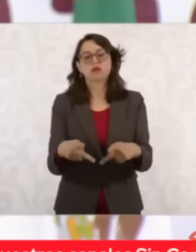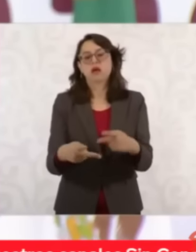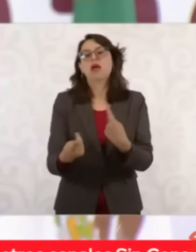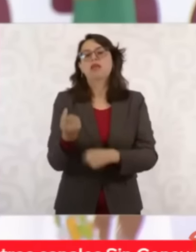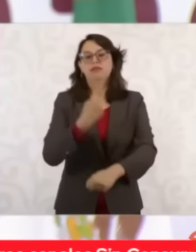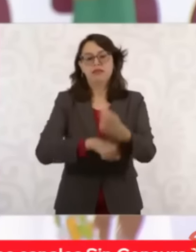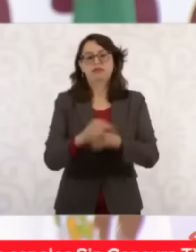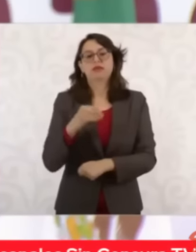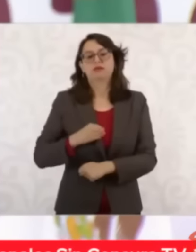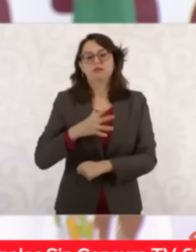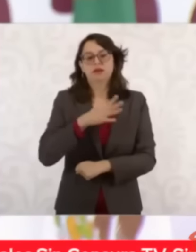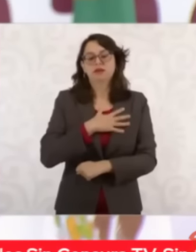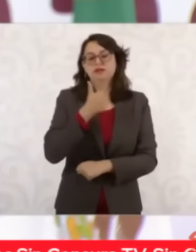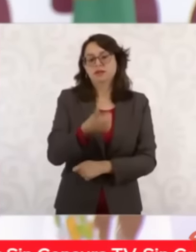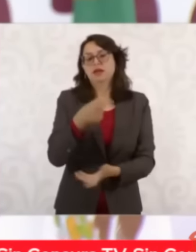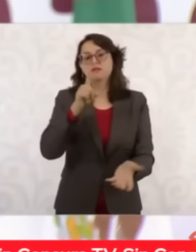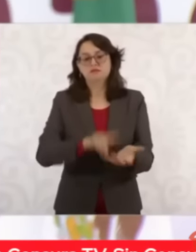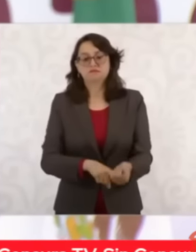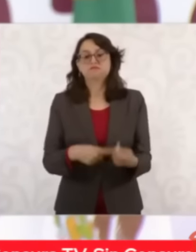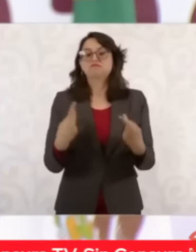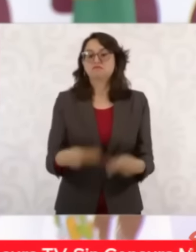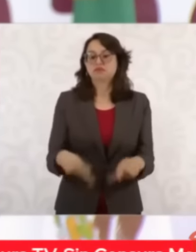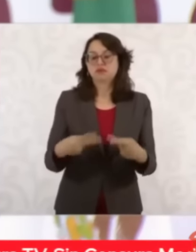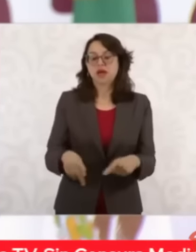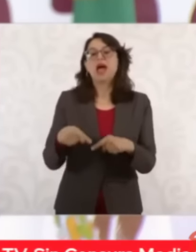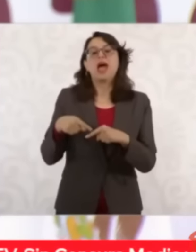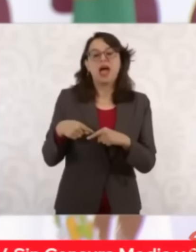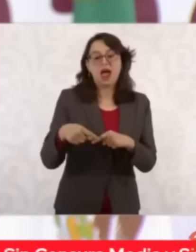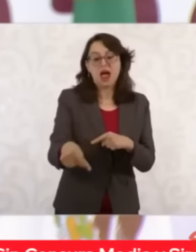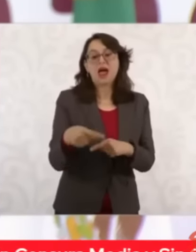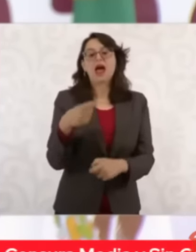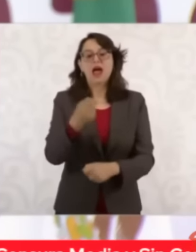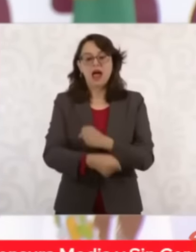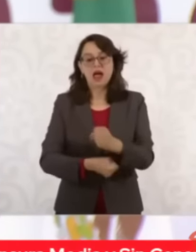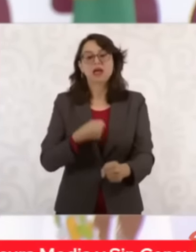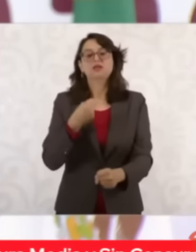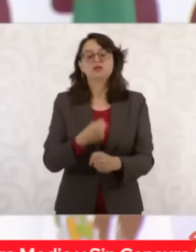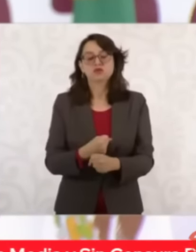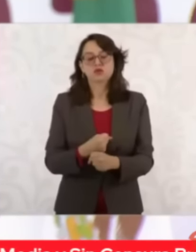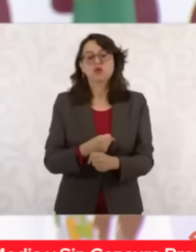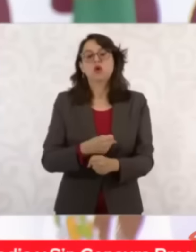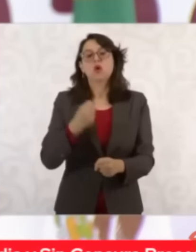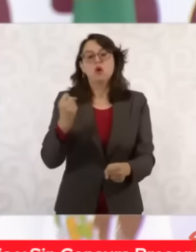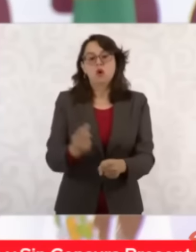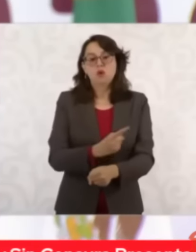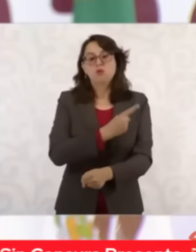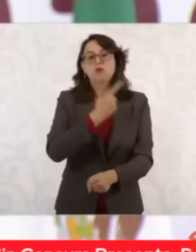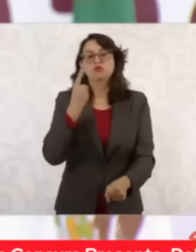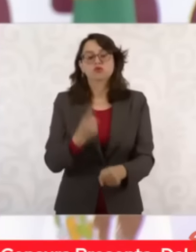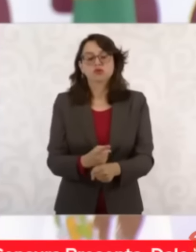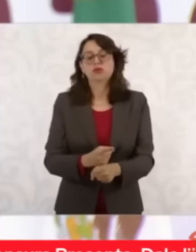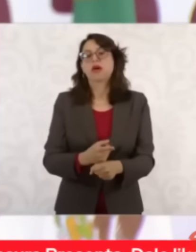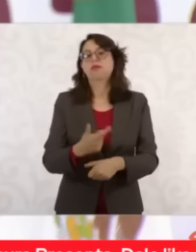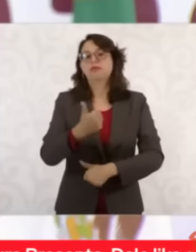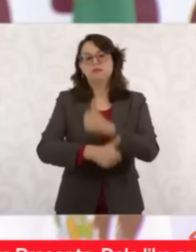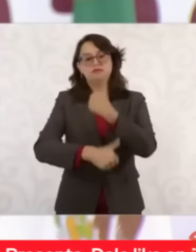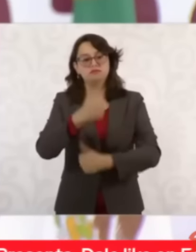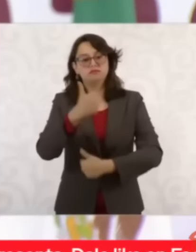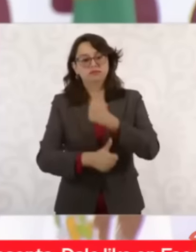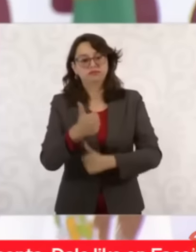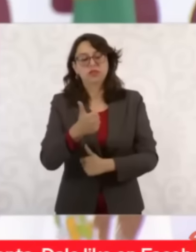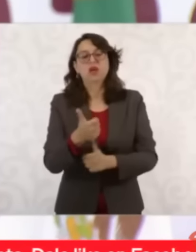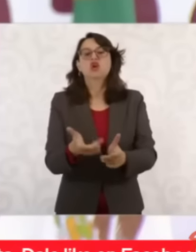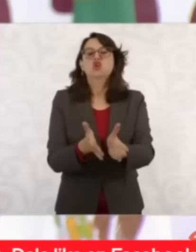de los 70s, con ese confeti pasando por la avenida 20 de noviembre, lleno de